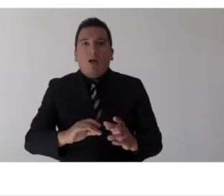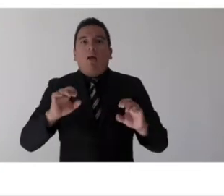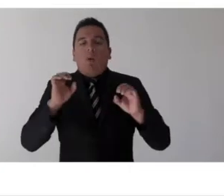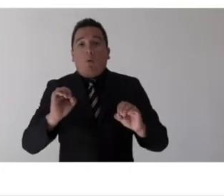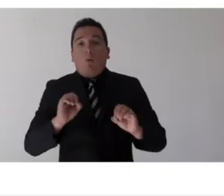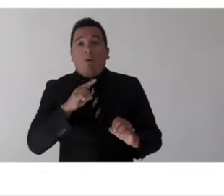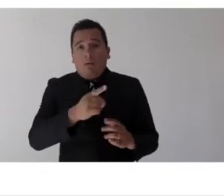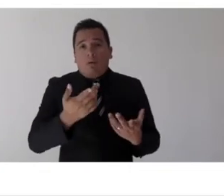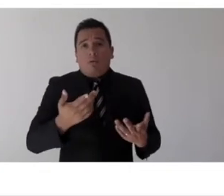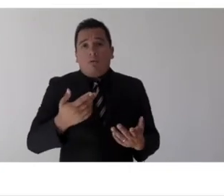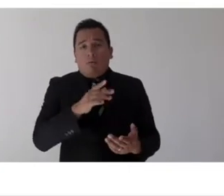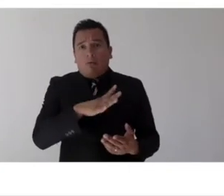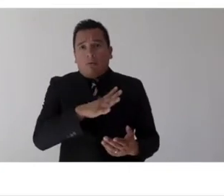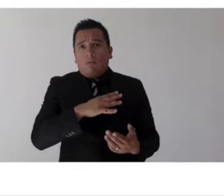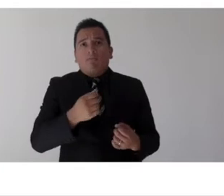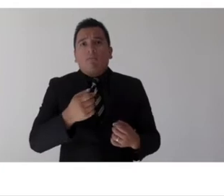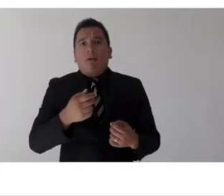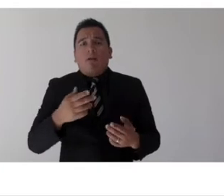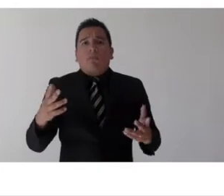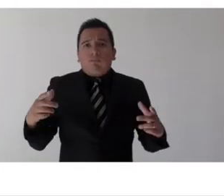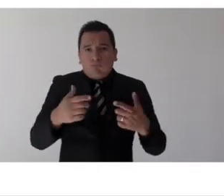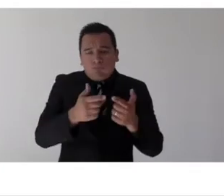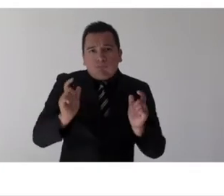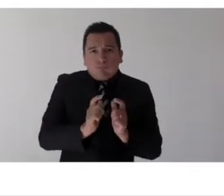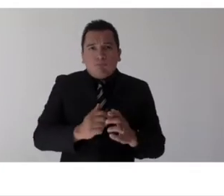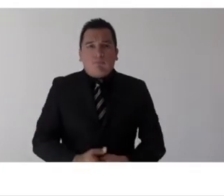principal convocante del movimiento es Mauricio